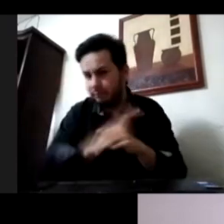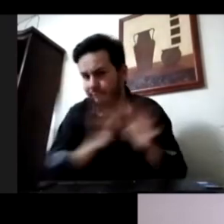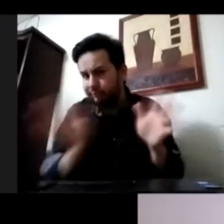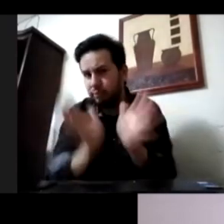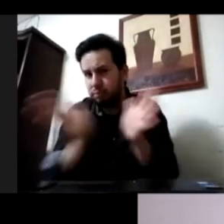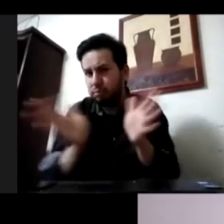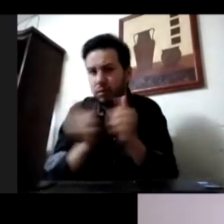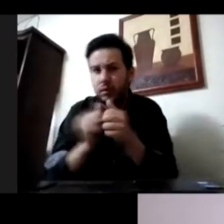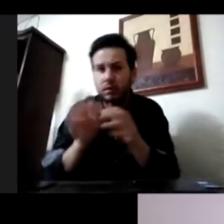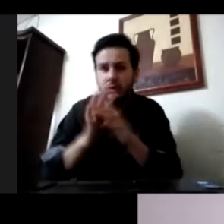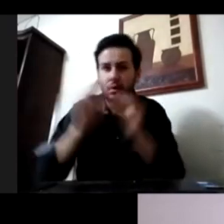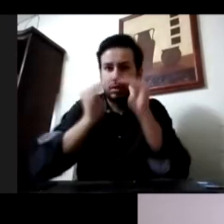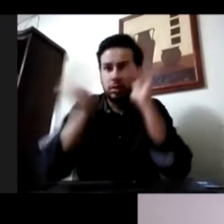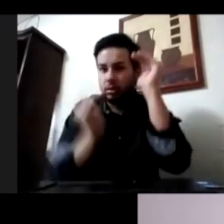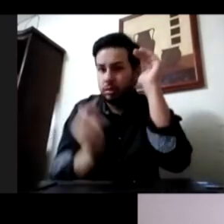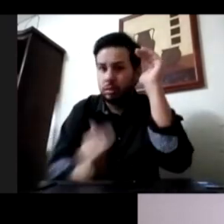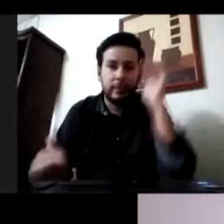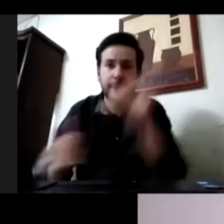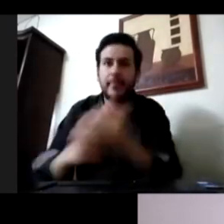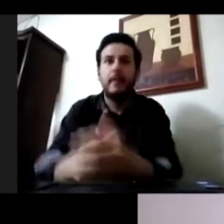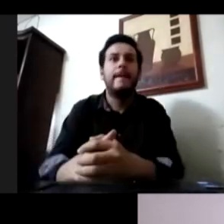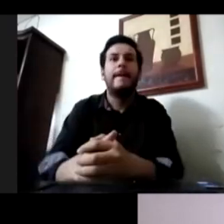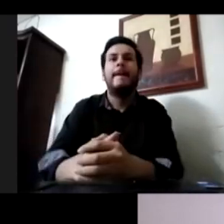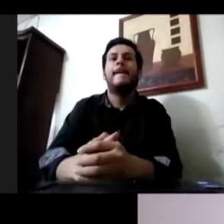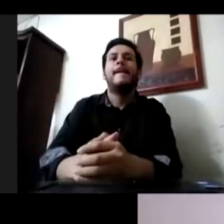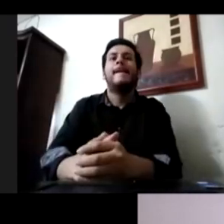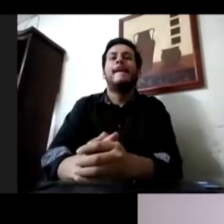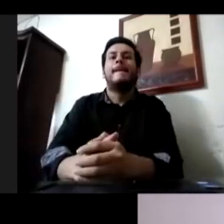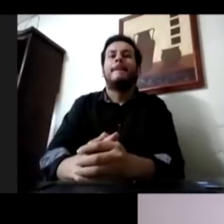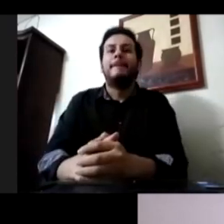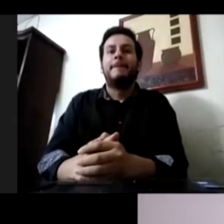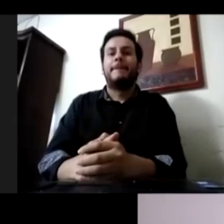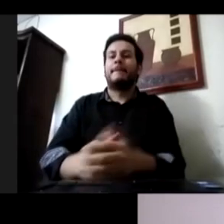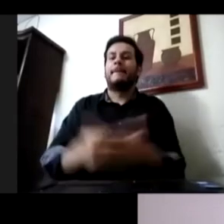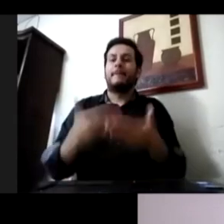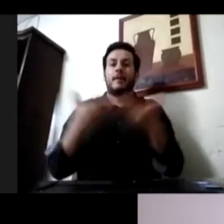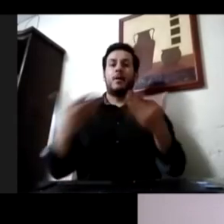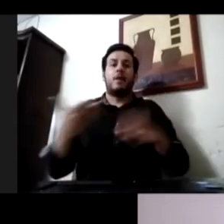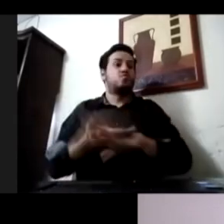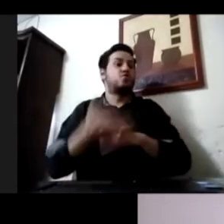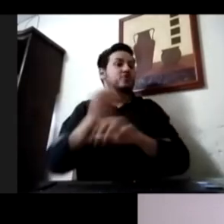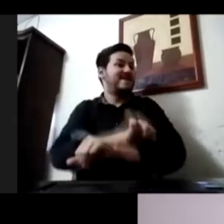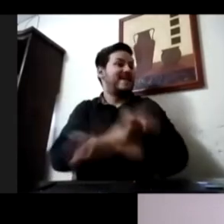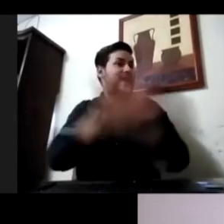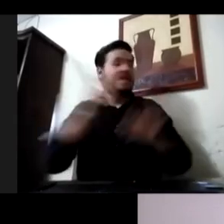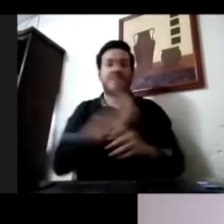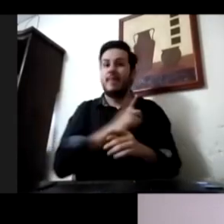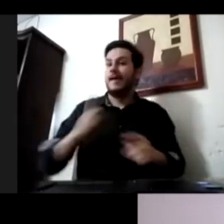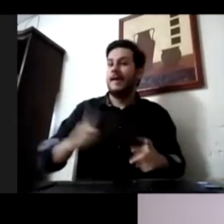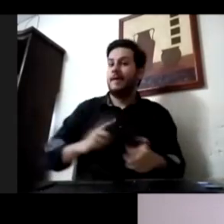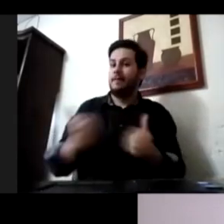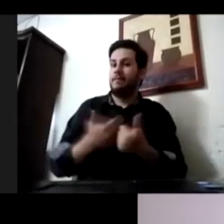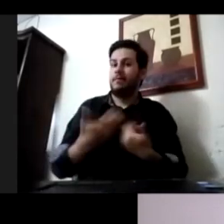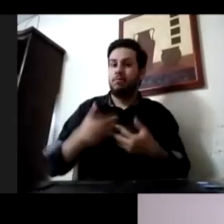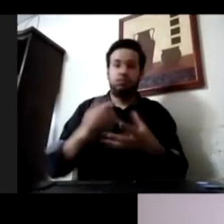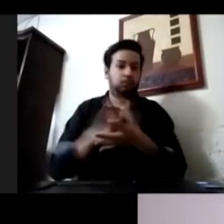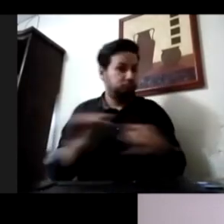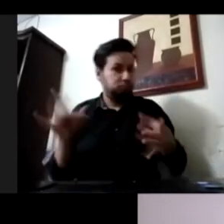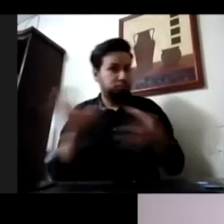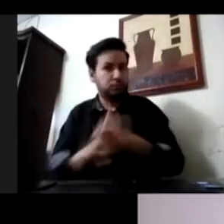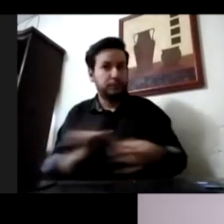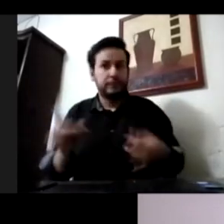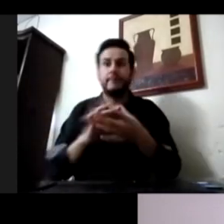desigualdad. Yo creo que esto hay que tenerlo muy claro. Lo que hace este momento